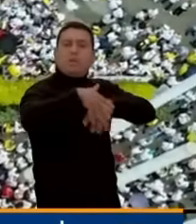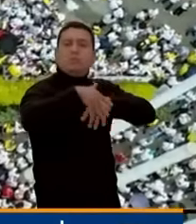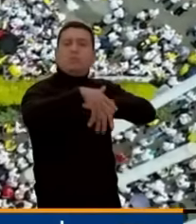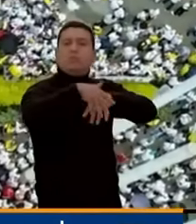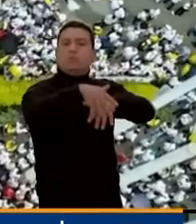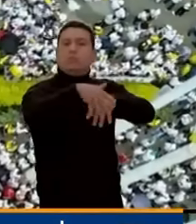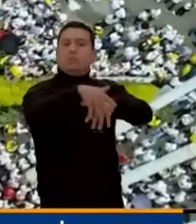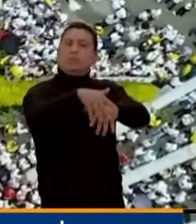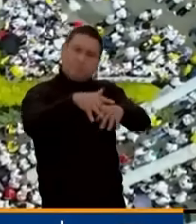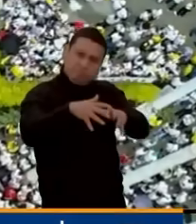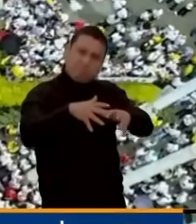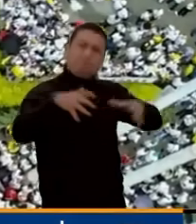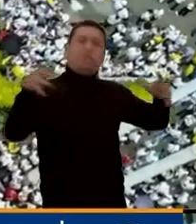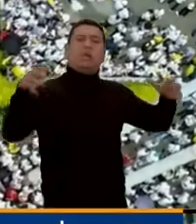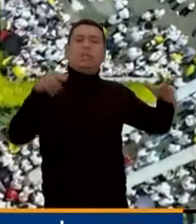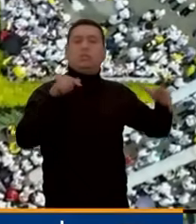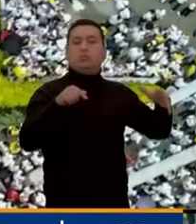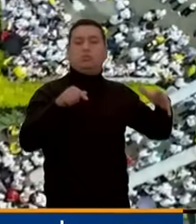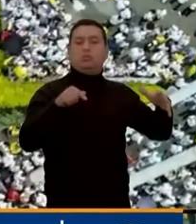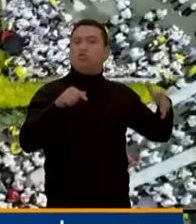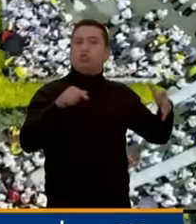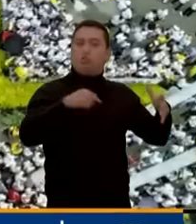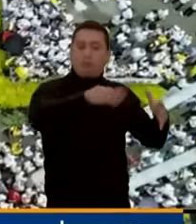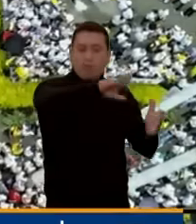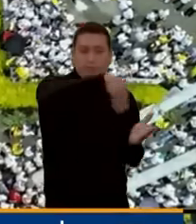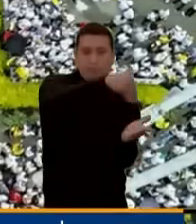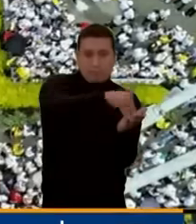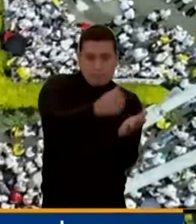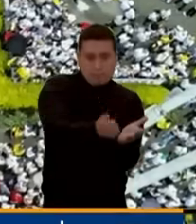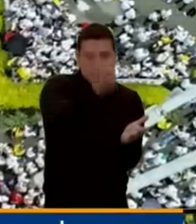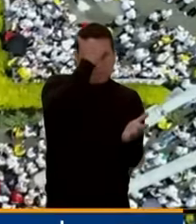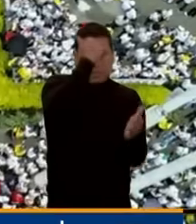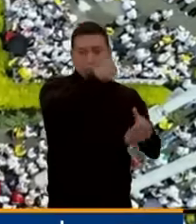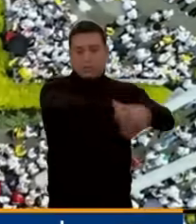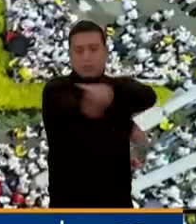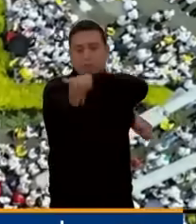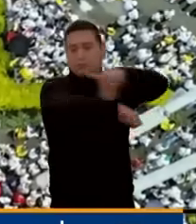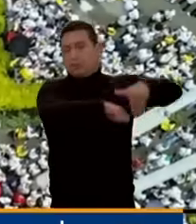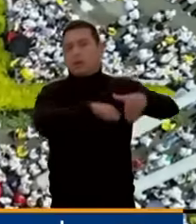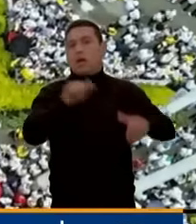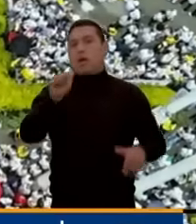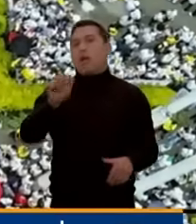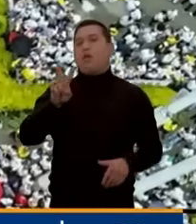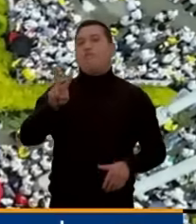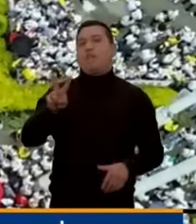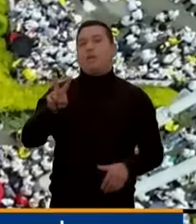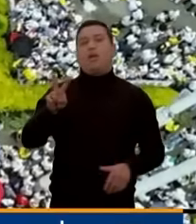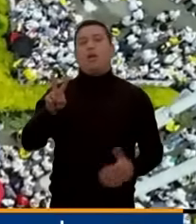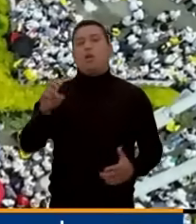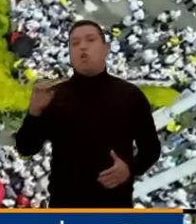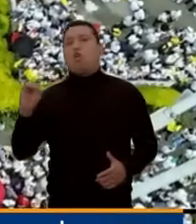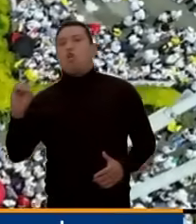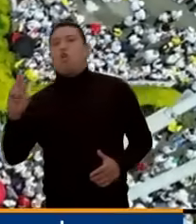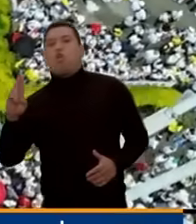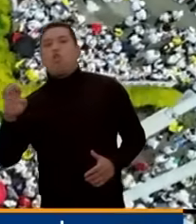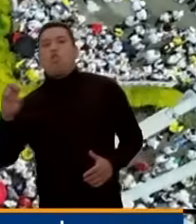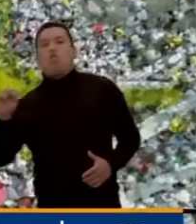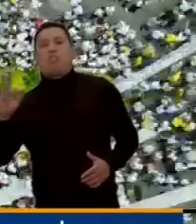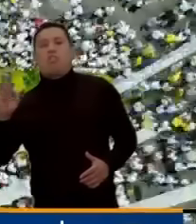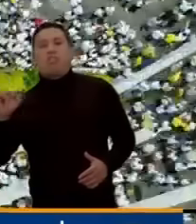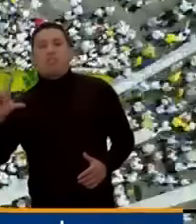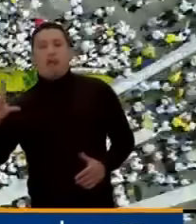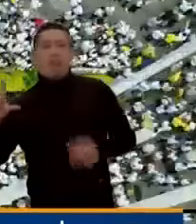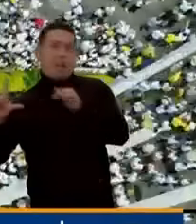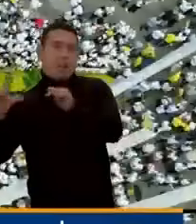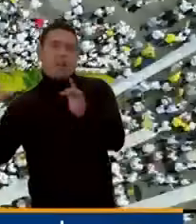de concentración, la Avenida Oriental. Desde diferentes lugares las personas mostraron lo que se estaba presentando. Y mire, por